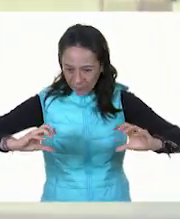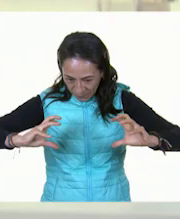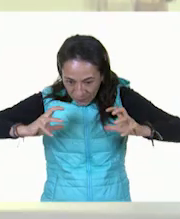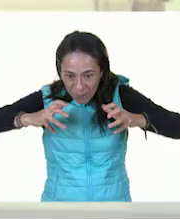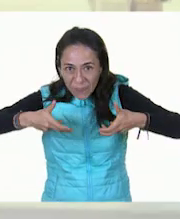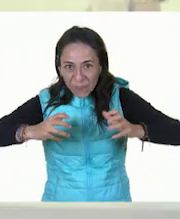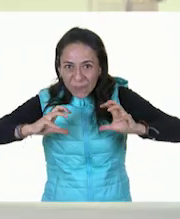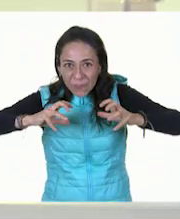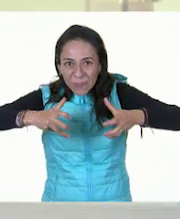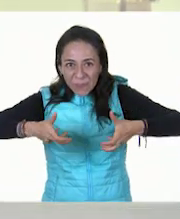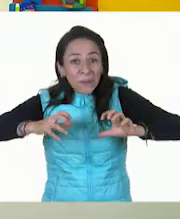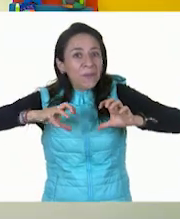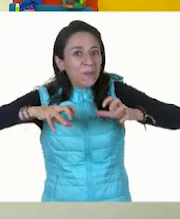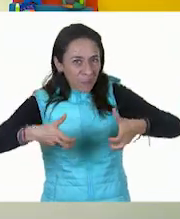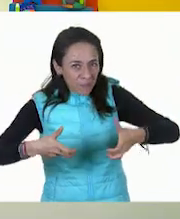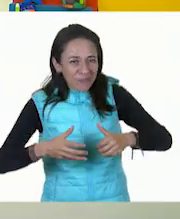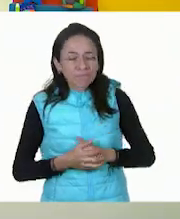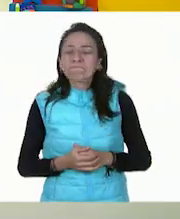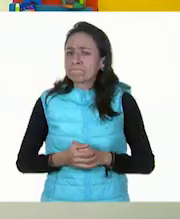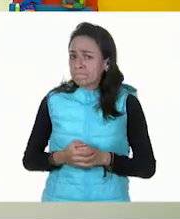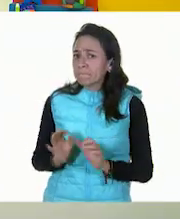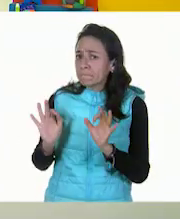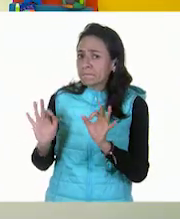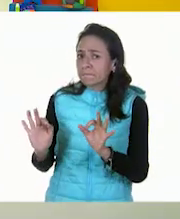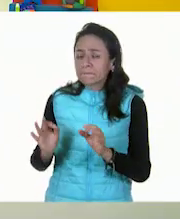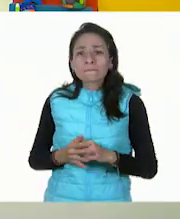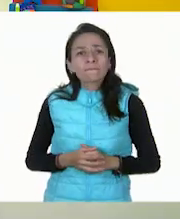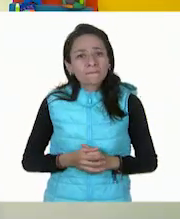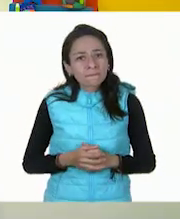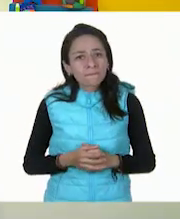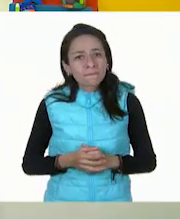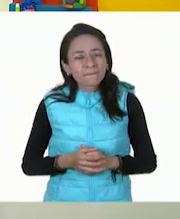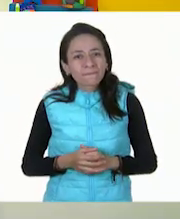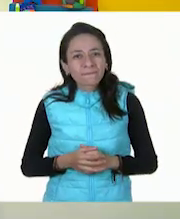gira, gira. Perfecto.